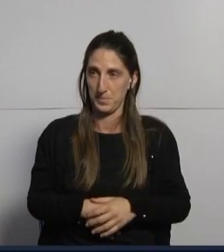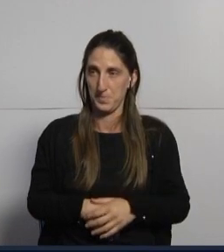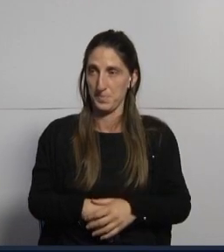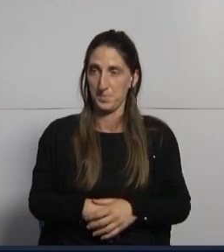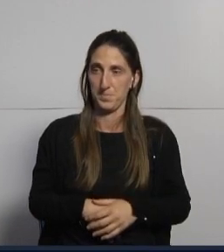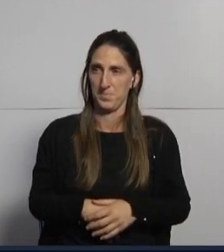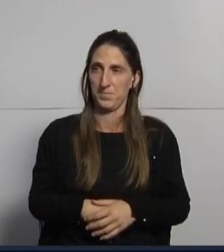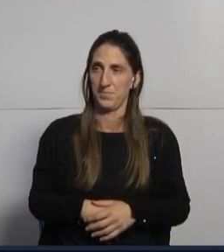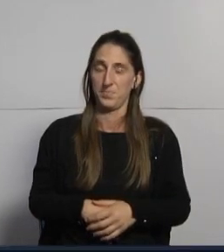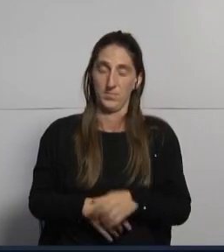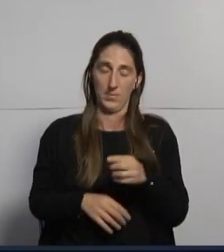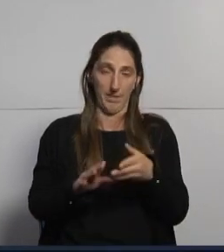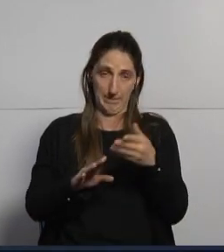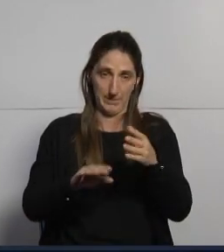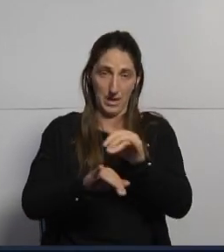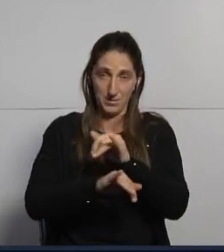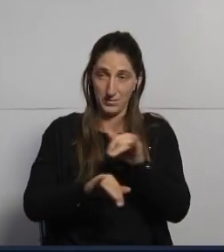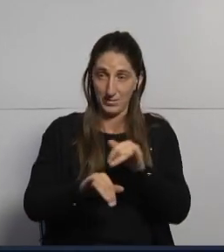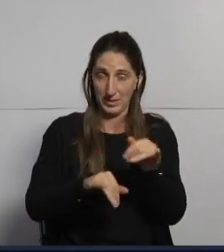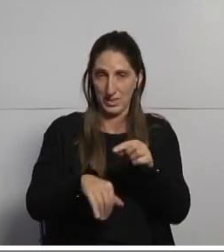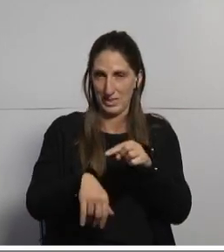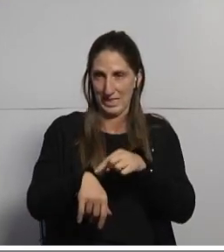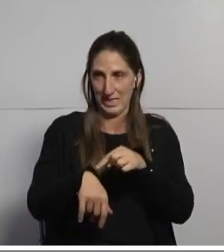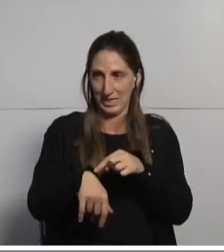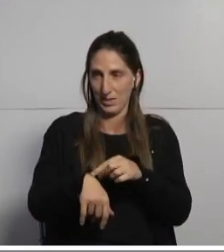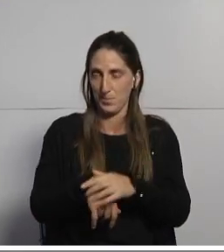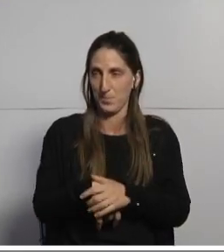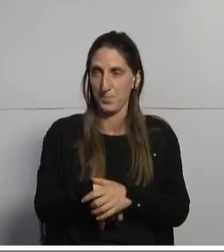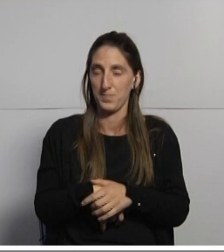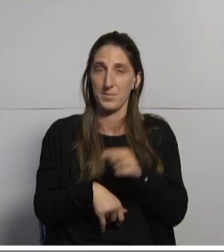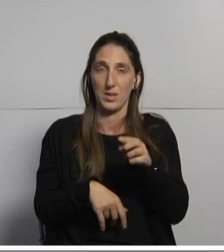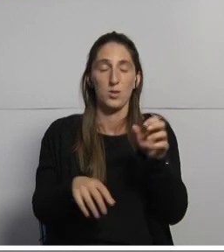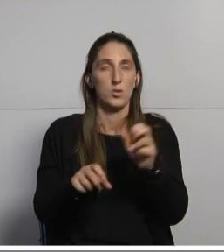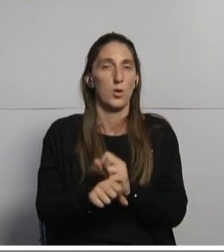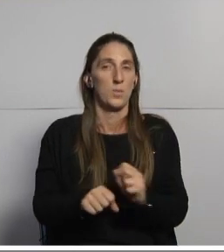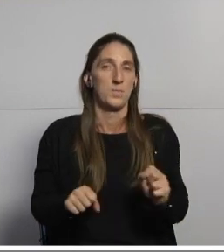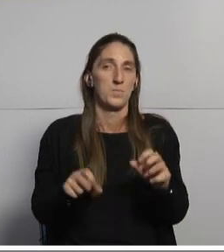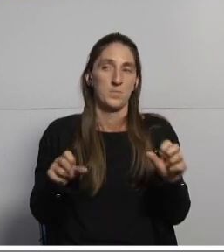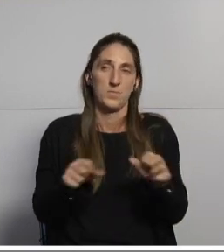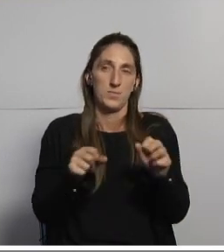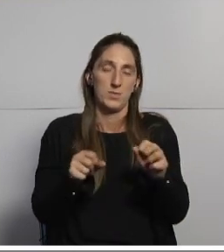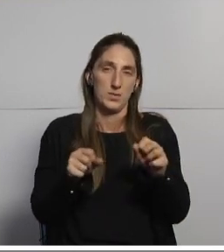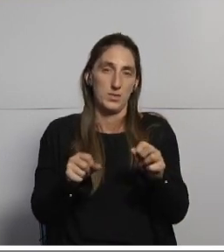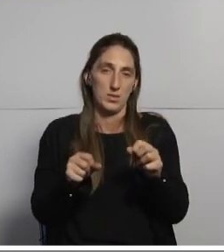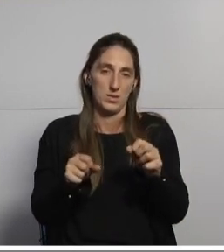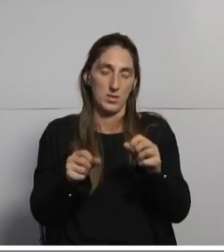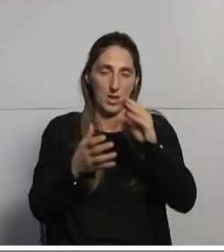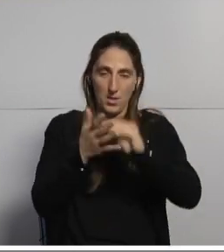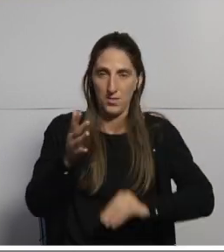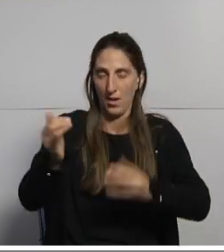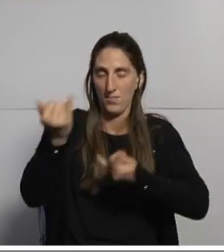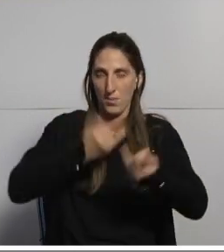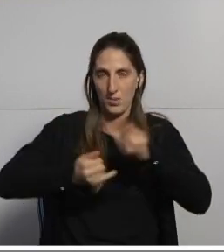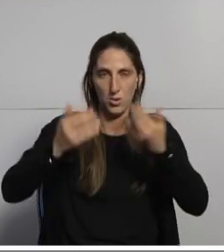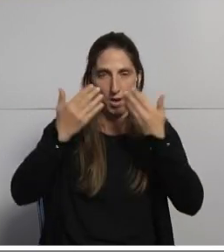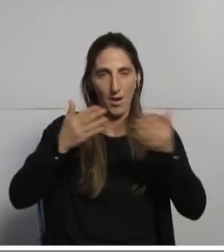Bien. Para ir finalizando, entonces, que estamos cerca del tiempo, esto se puede llevar a mapas. Hay datos abiertos sobre esto a